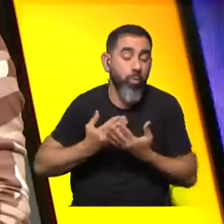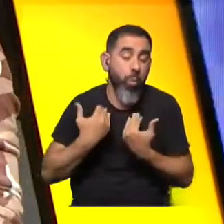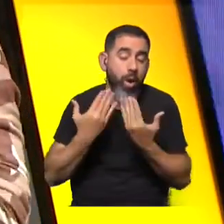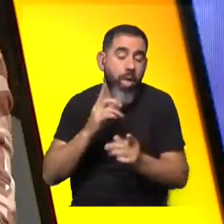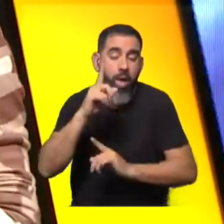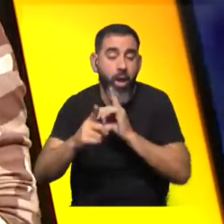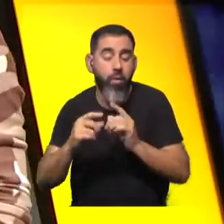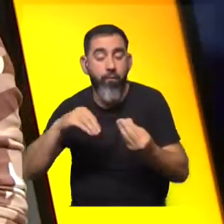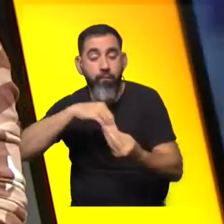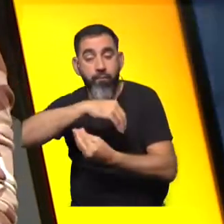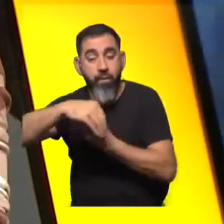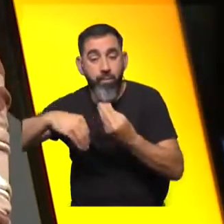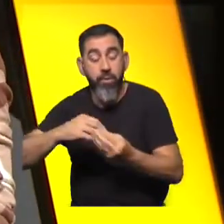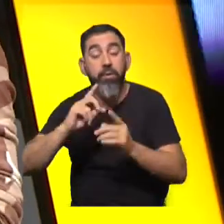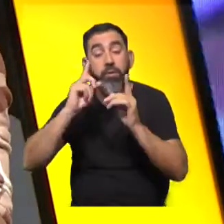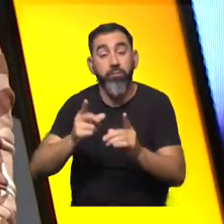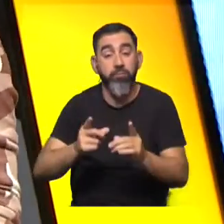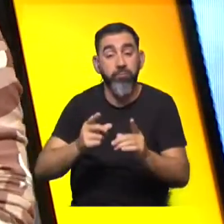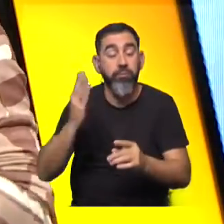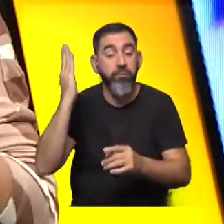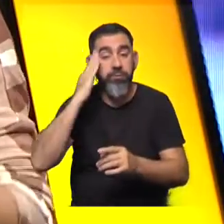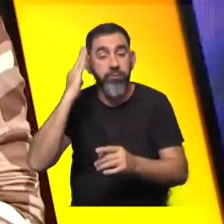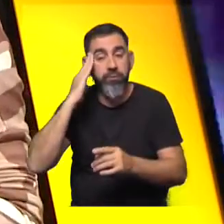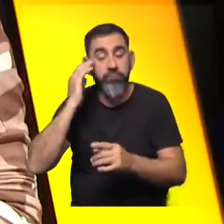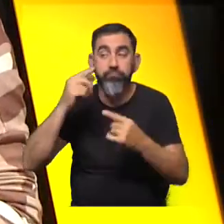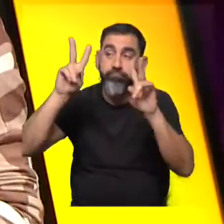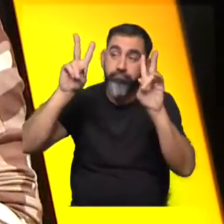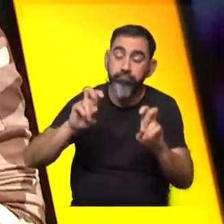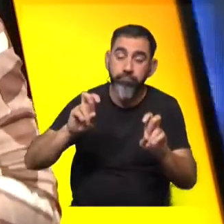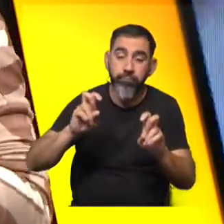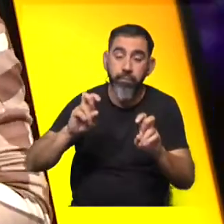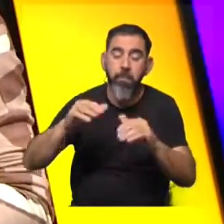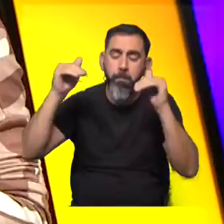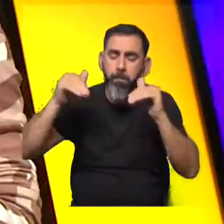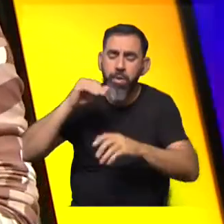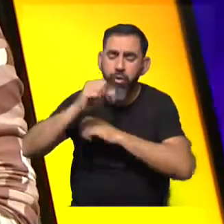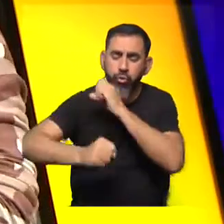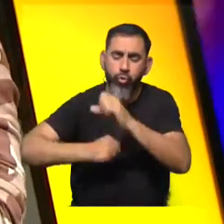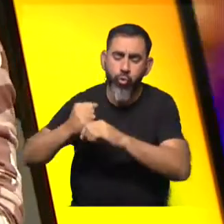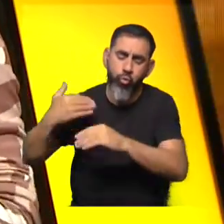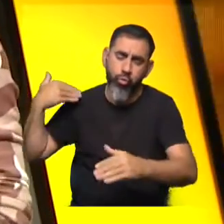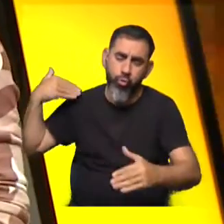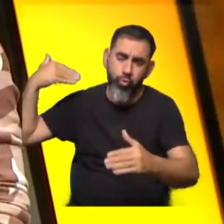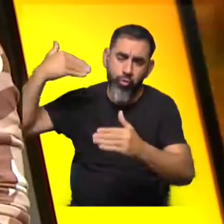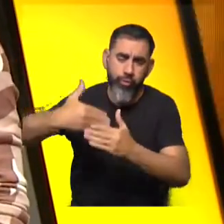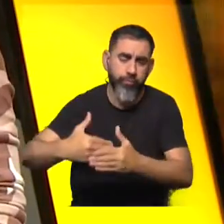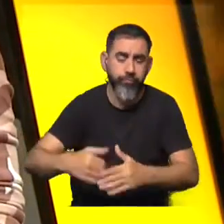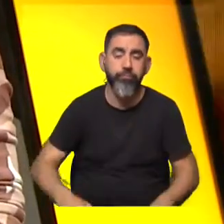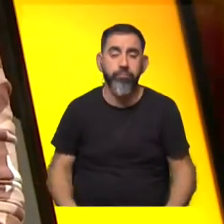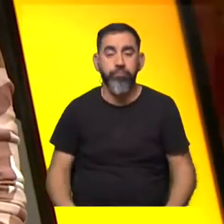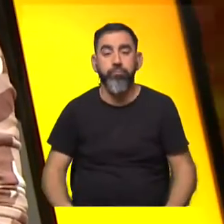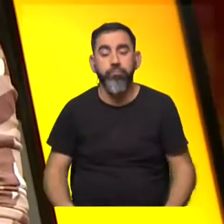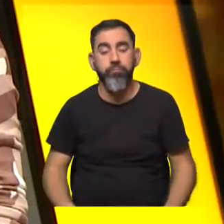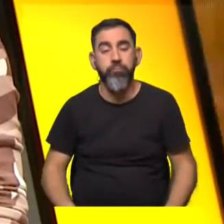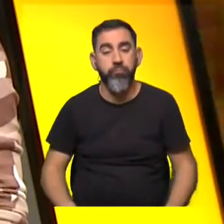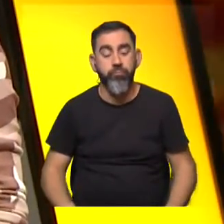regalos familiares, sino también ahora esta decoración que tiene millones de años y que obviamente tiene ese valor